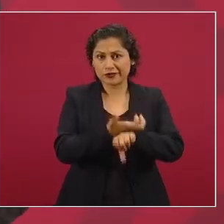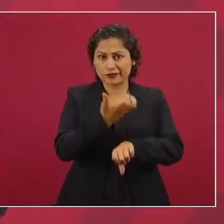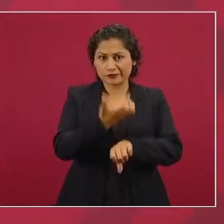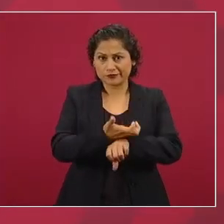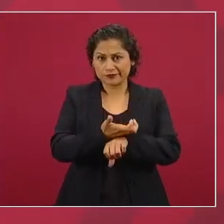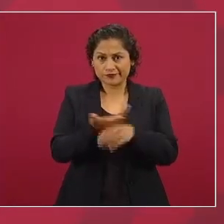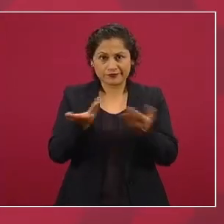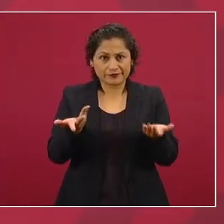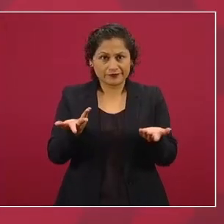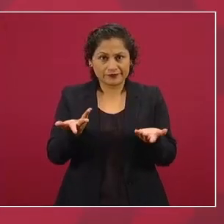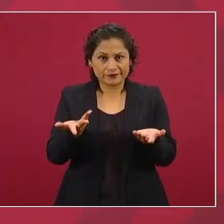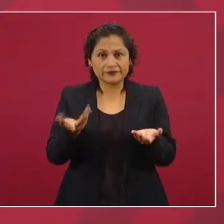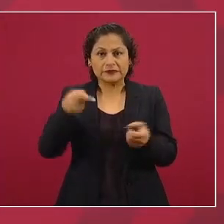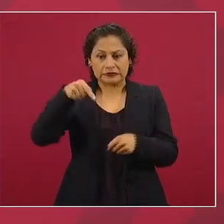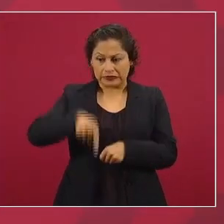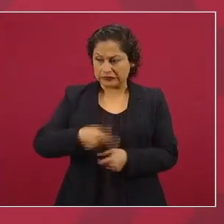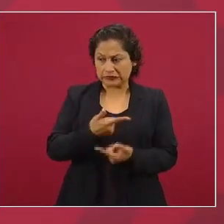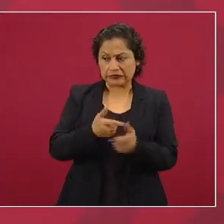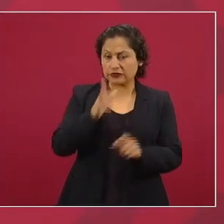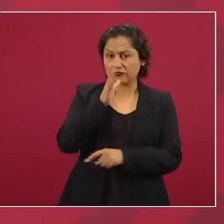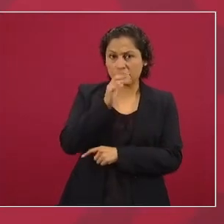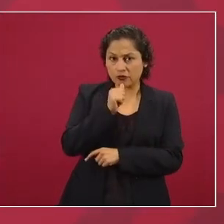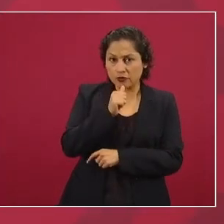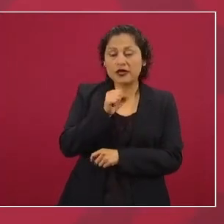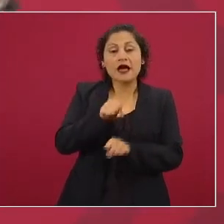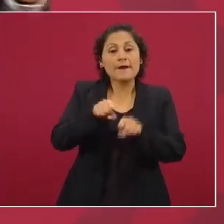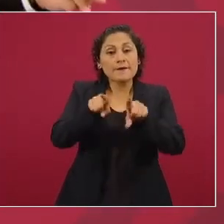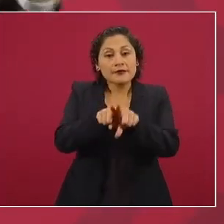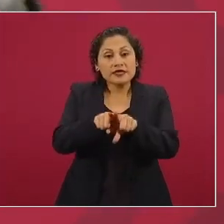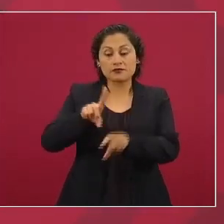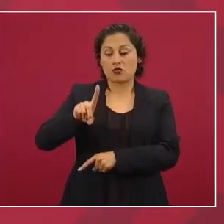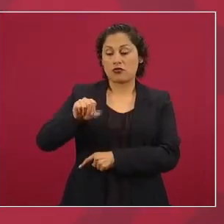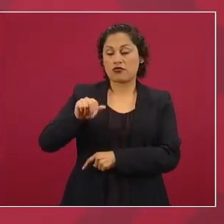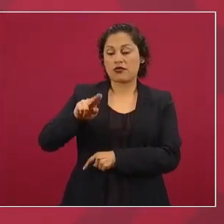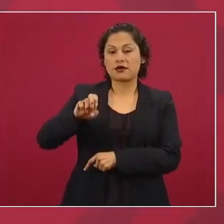y Daniel Cabrera, del hijo del Ahuizote, pues